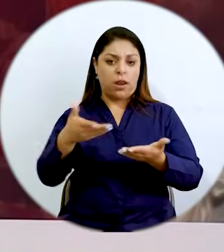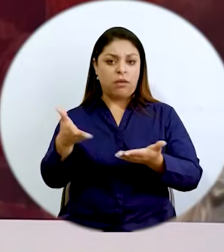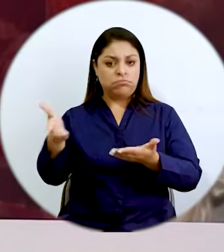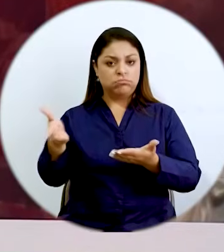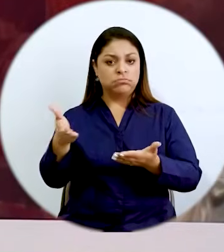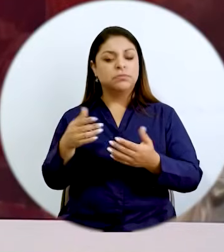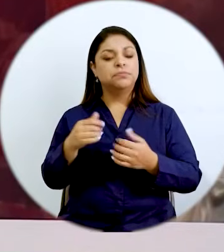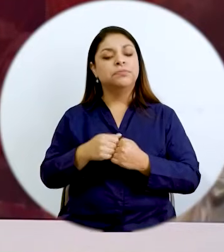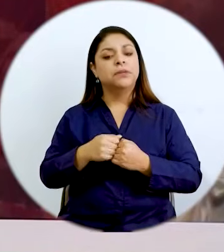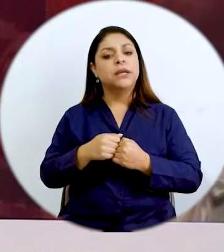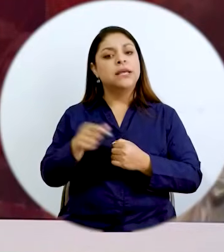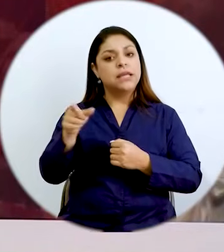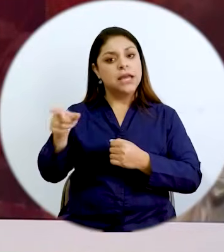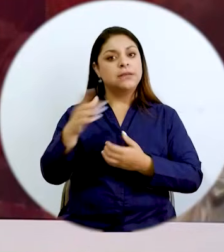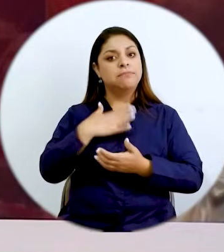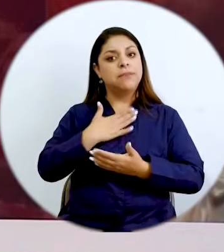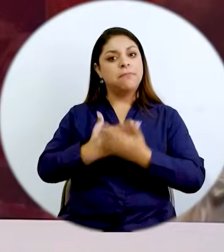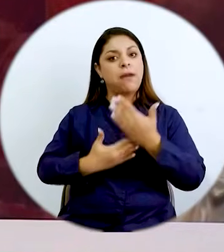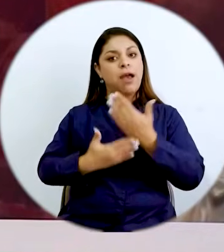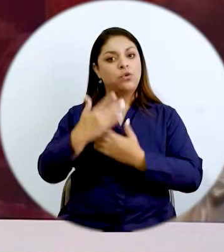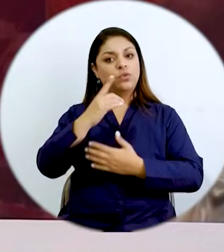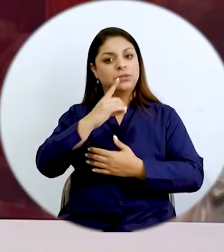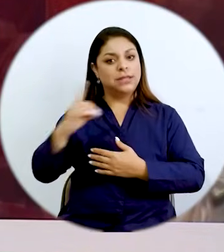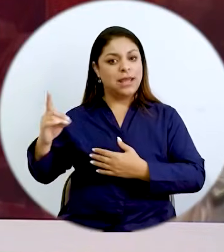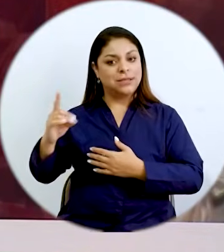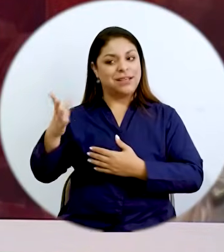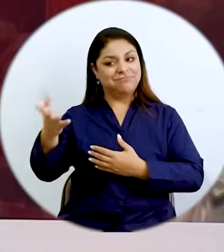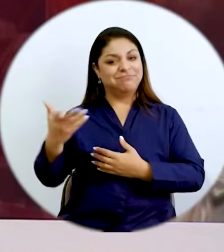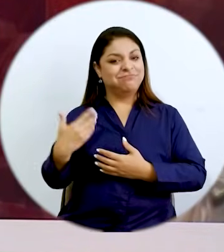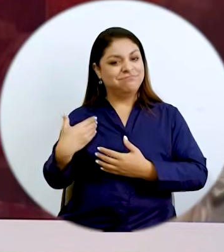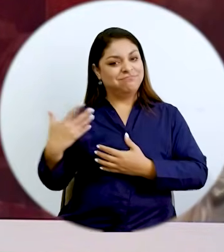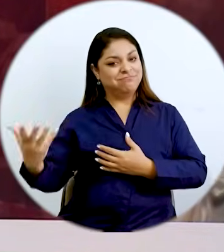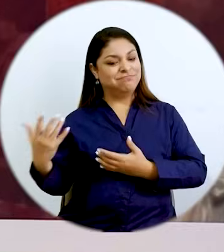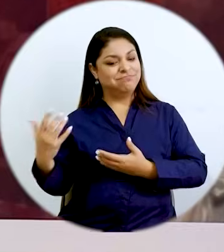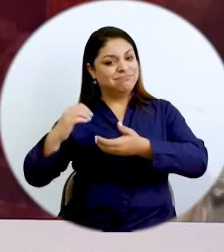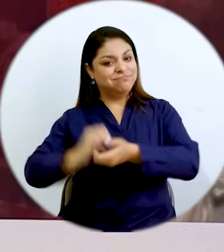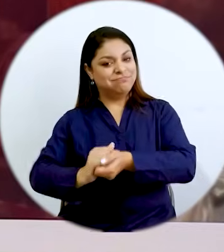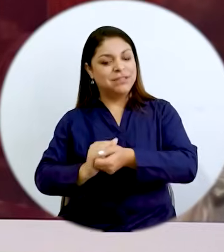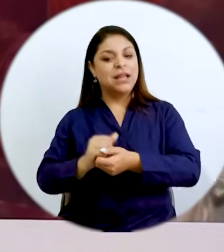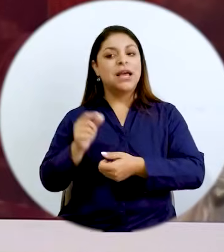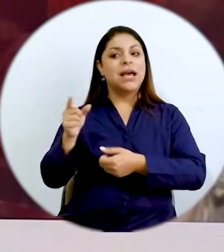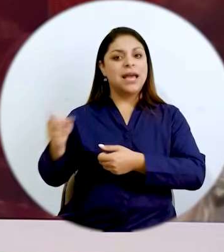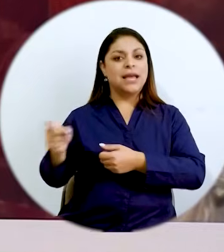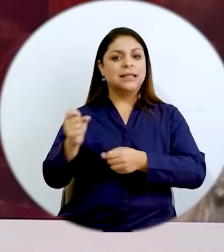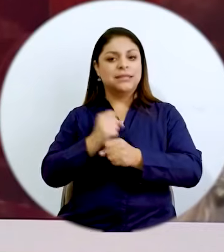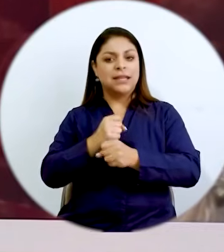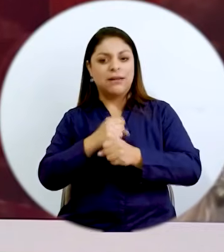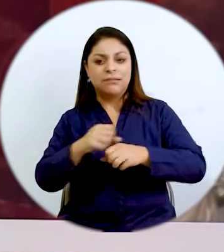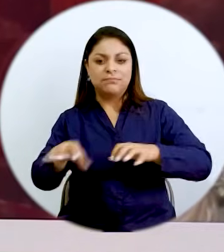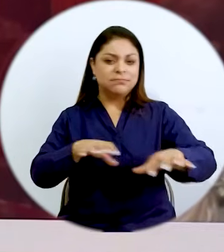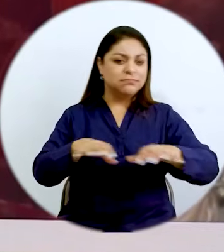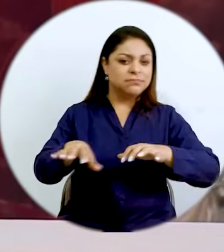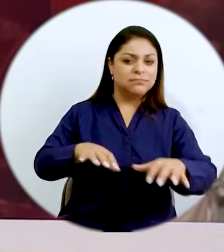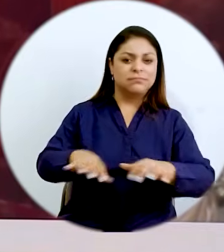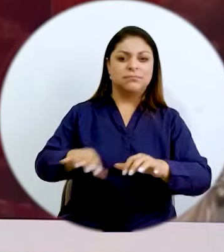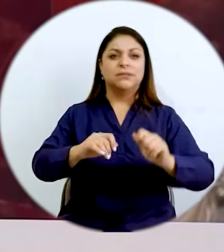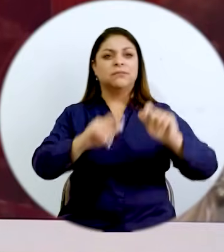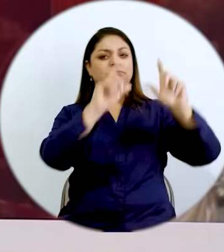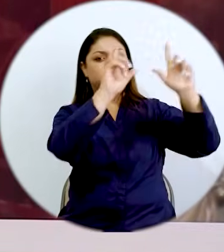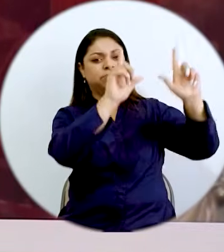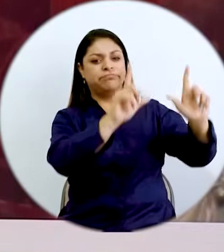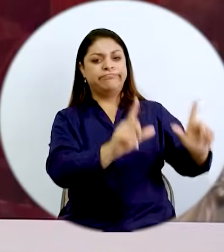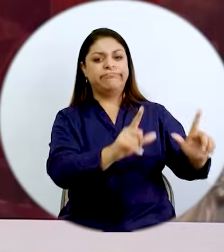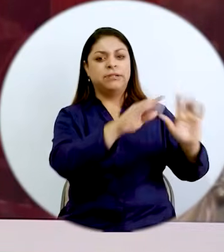mano derecha de usted como productor o como profesional dentro del esquema. Trabajar listas de acción que están impresas en una